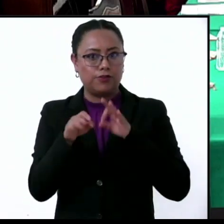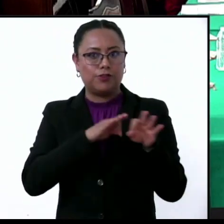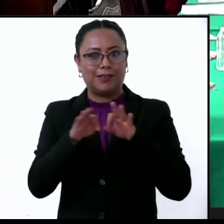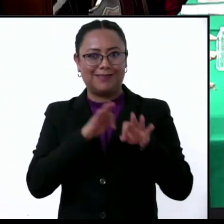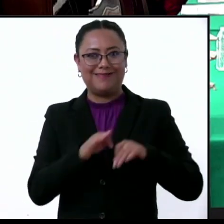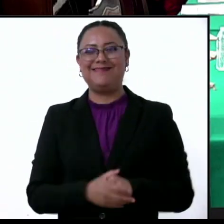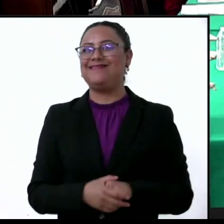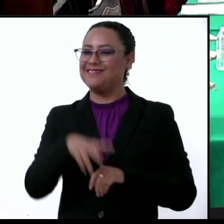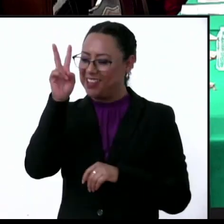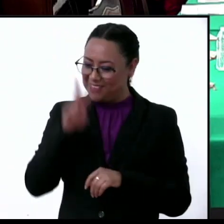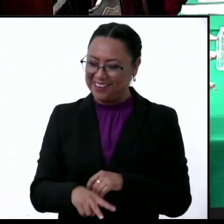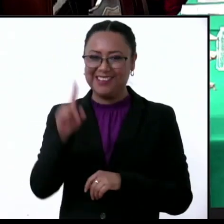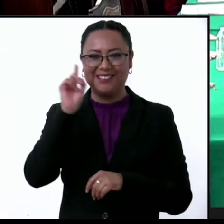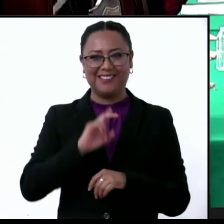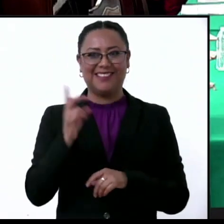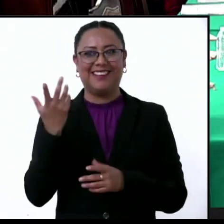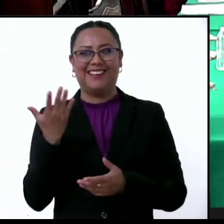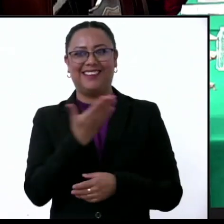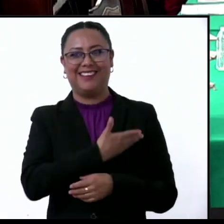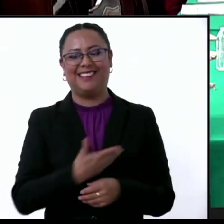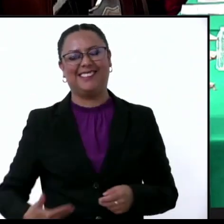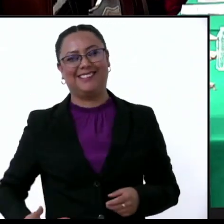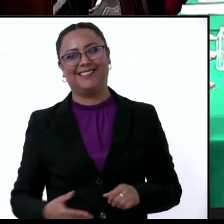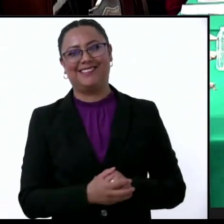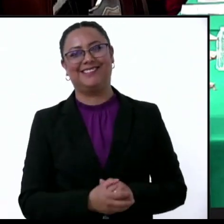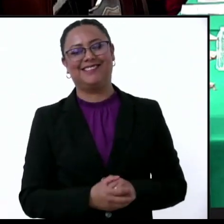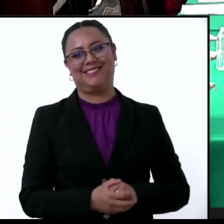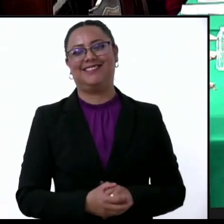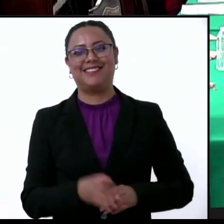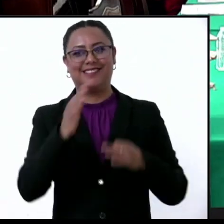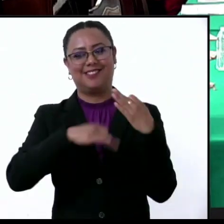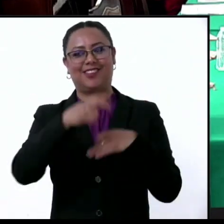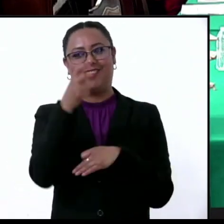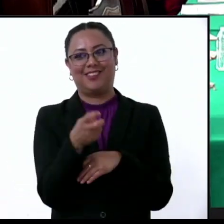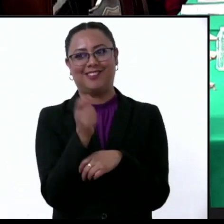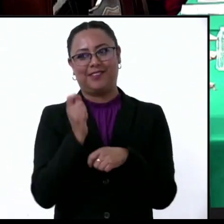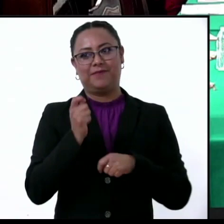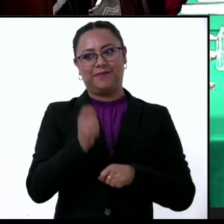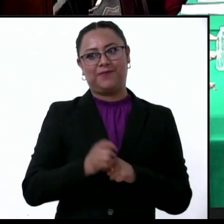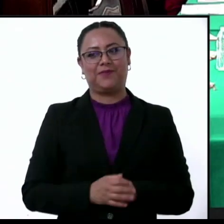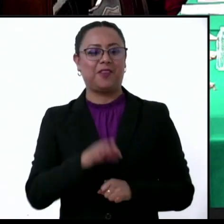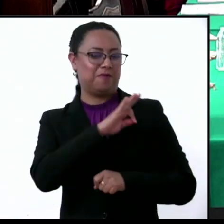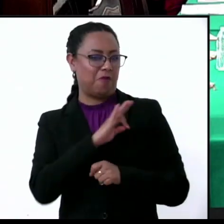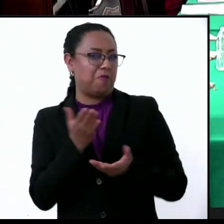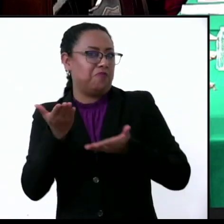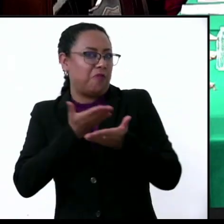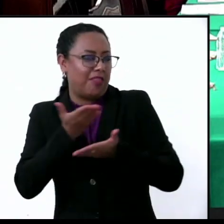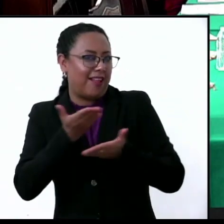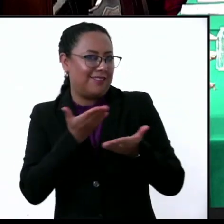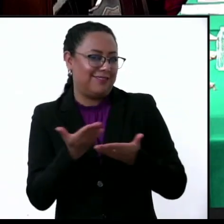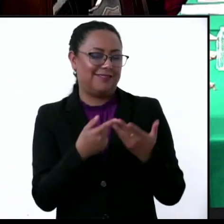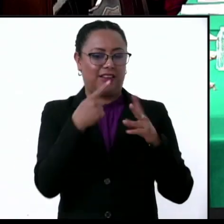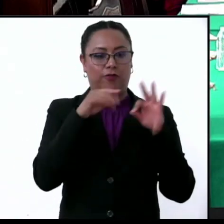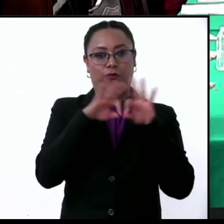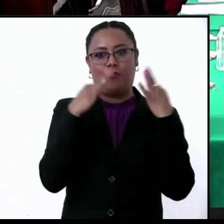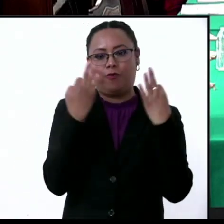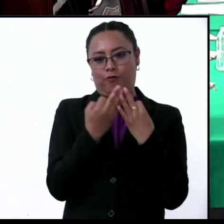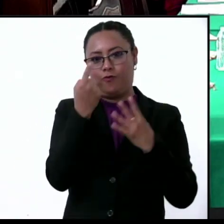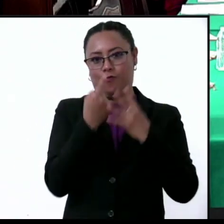diputada, presidenta, y que eso da pauta para poder generar pues mecanismos